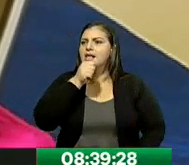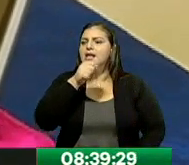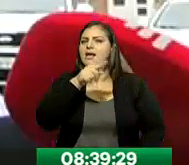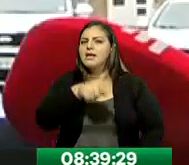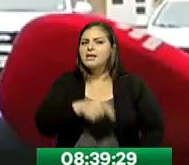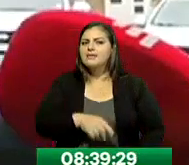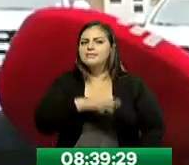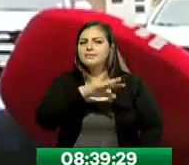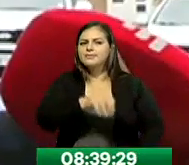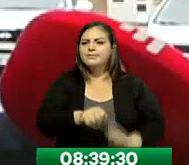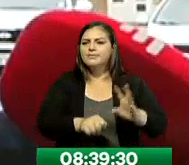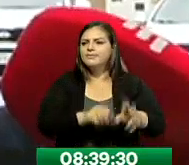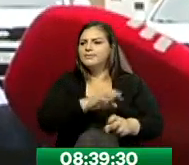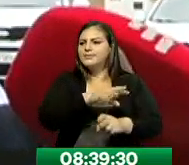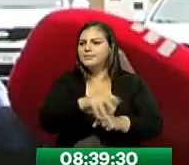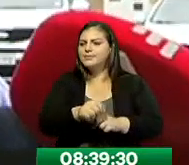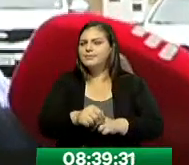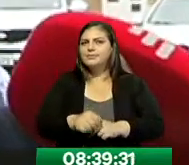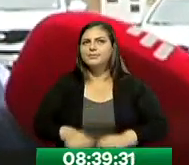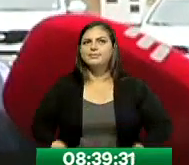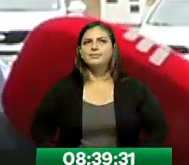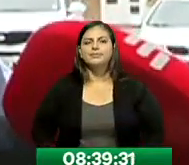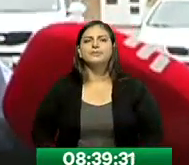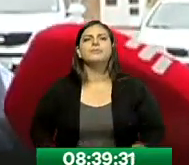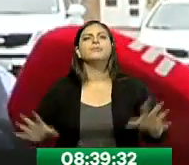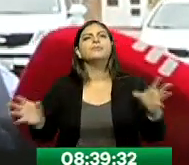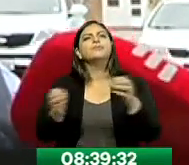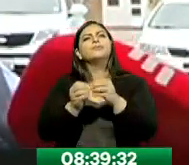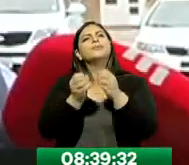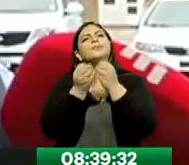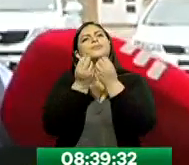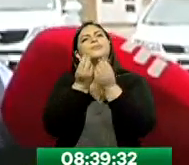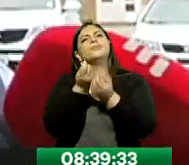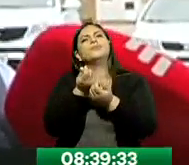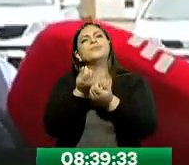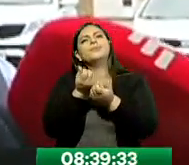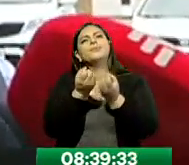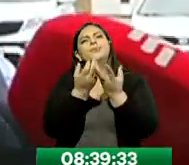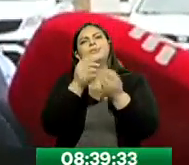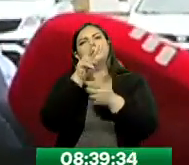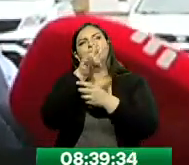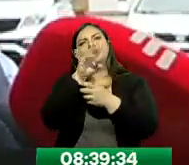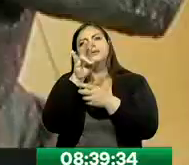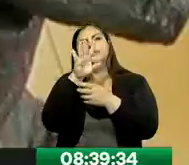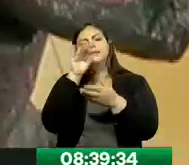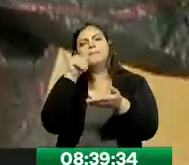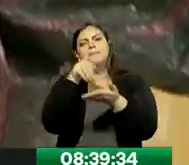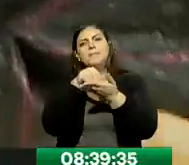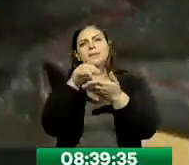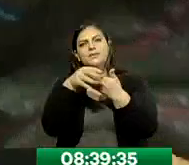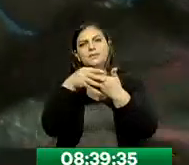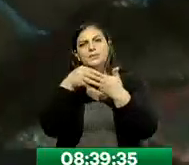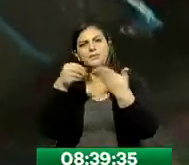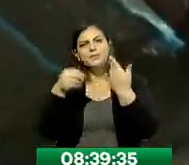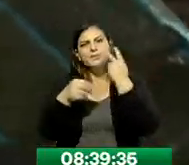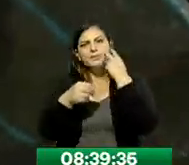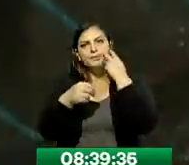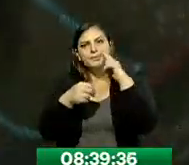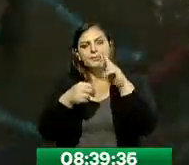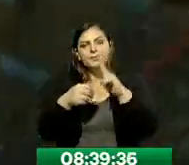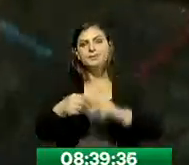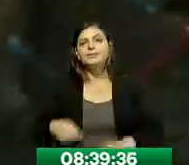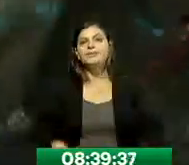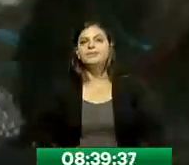anterior. Supera los $25,000 entre dinero en efectivo y todos los bienes que se llevaron, porque además también estrucharon el domicilio de